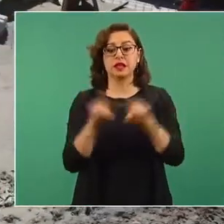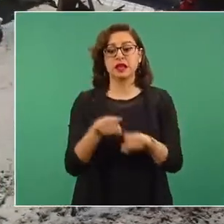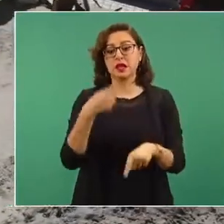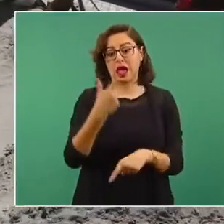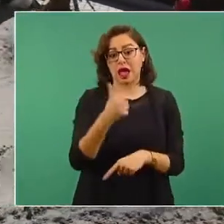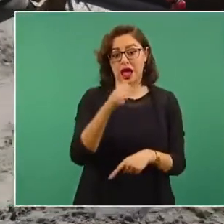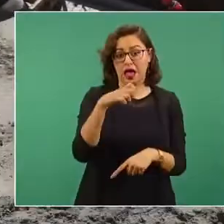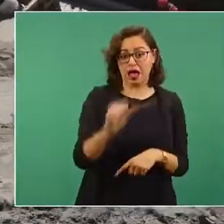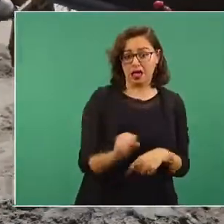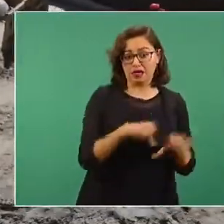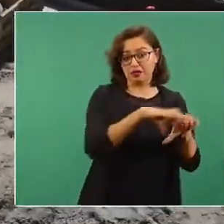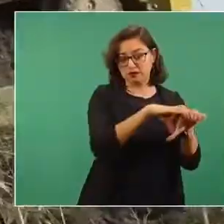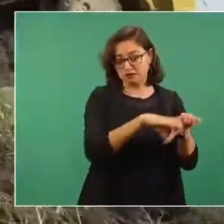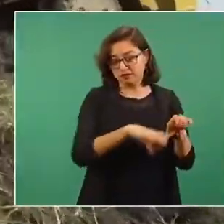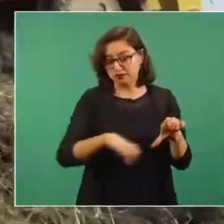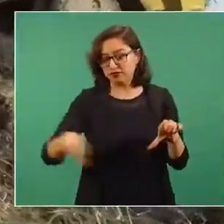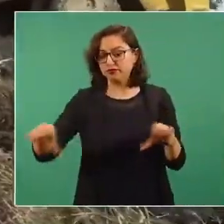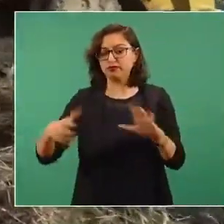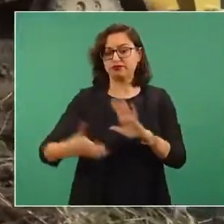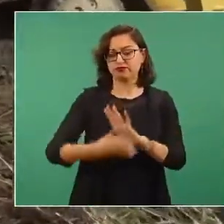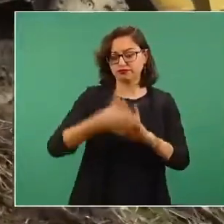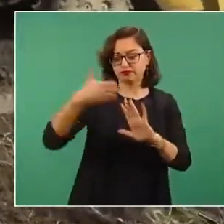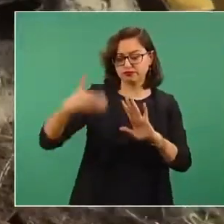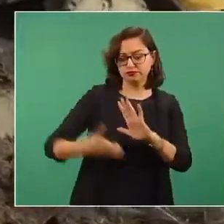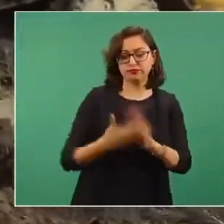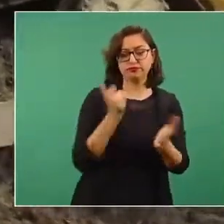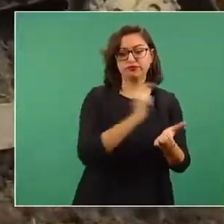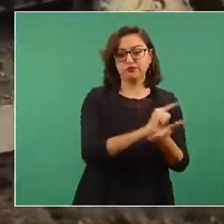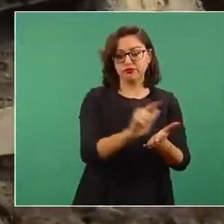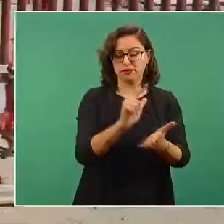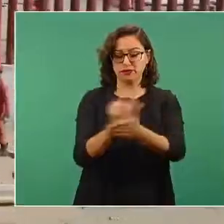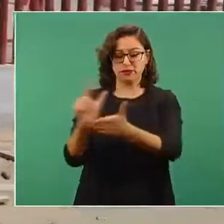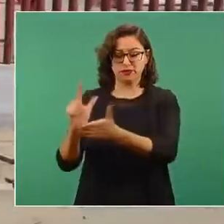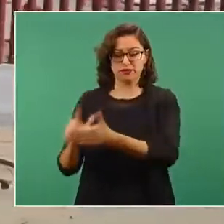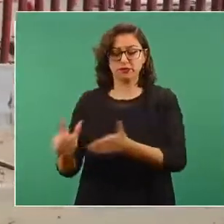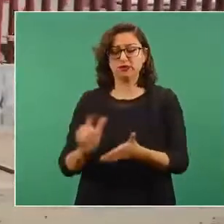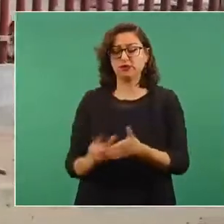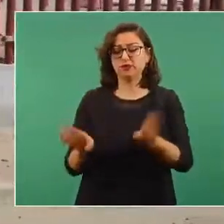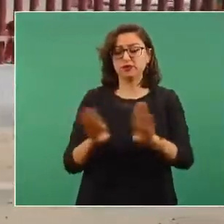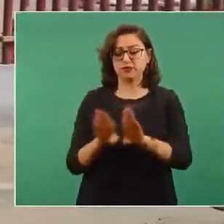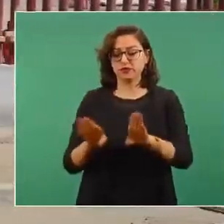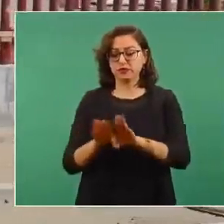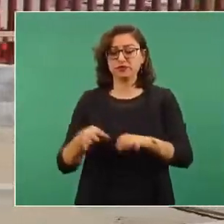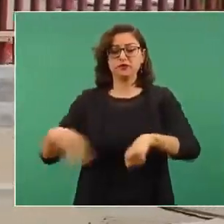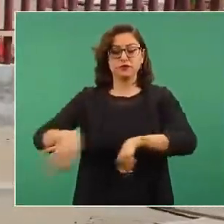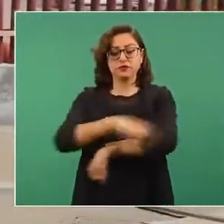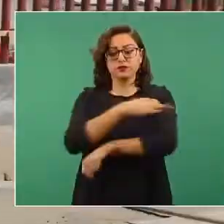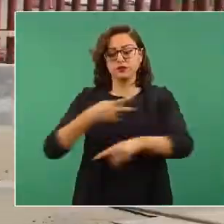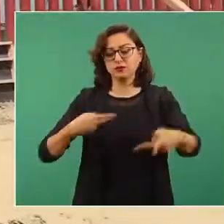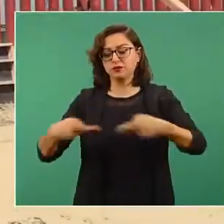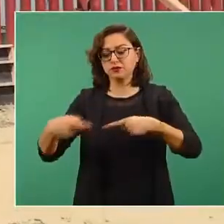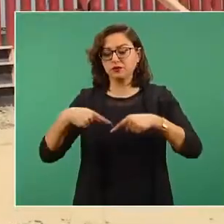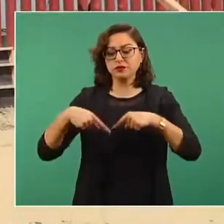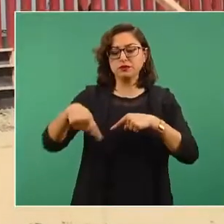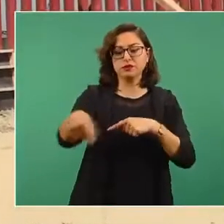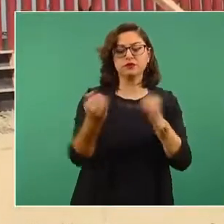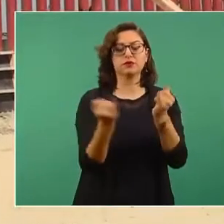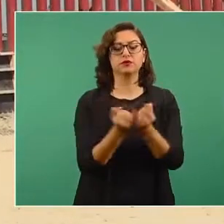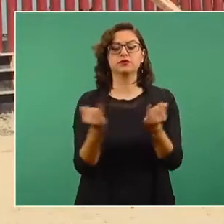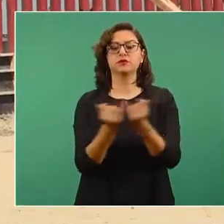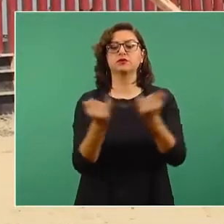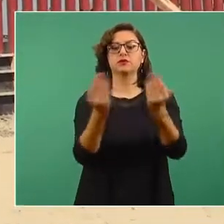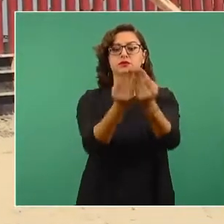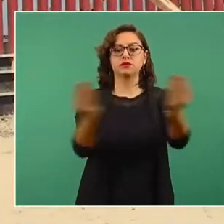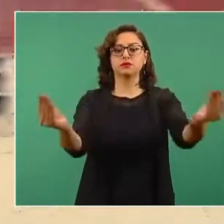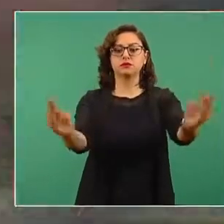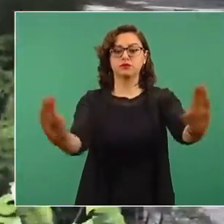con actividad de despalme, limpieza de derecho de vía y trazo del eje de tubería. Continúa también la construcción del muro de soporte de la barda de enrejado del frente